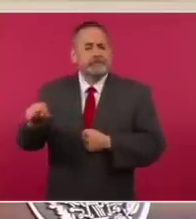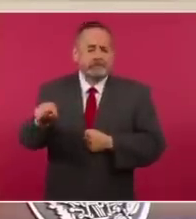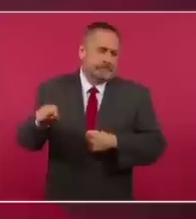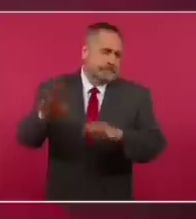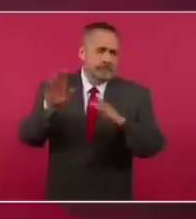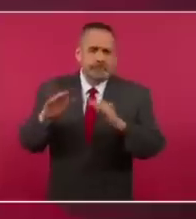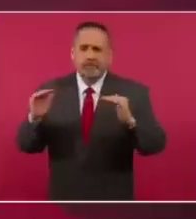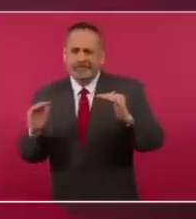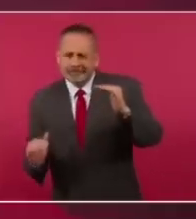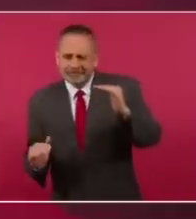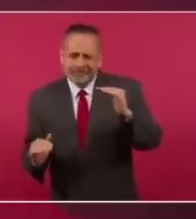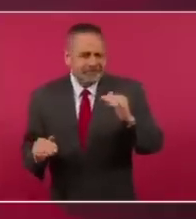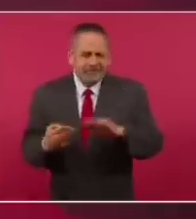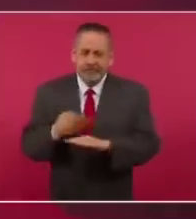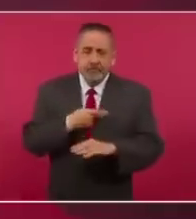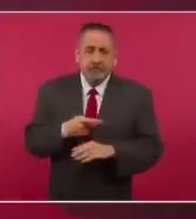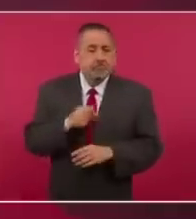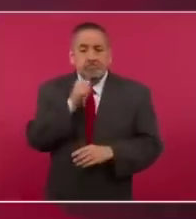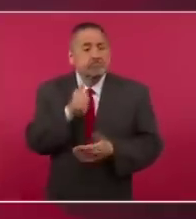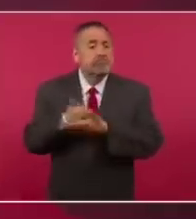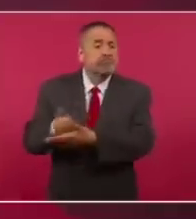de desigualdad,